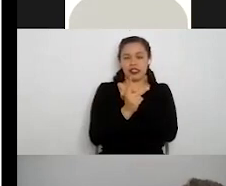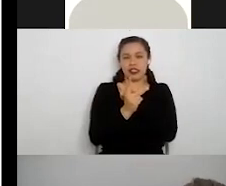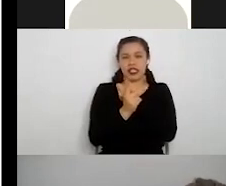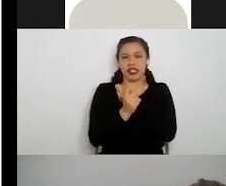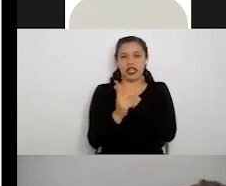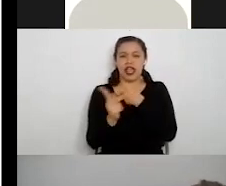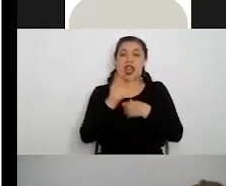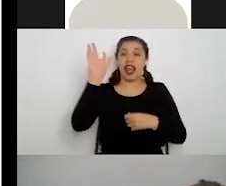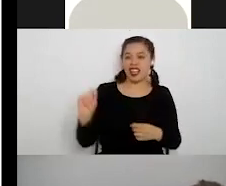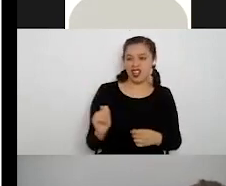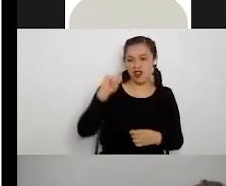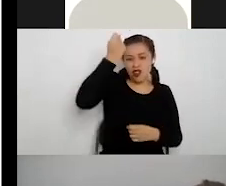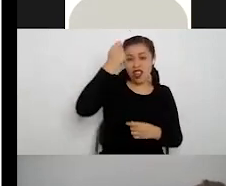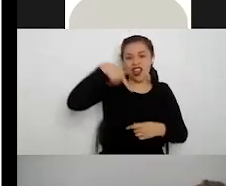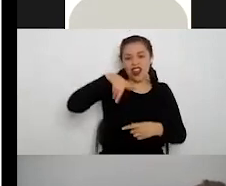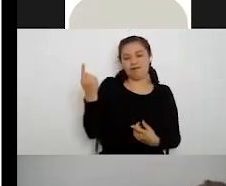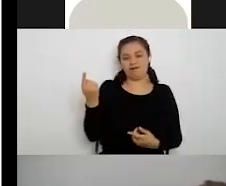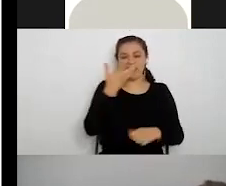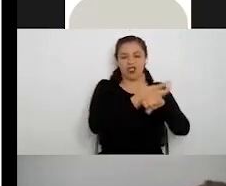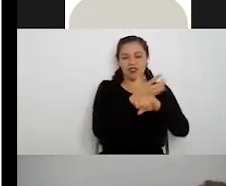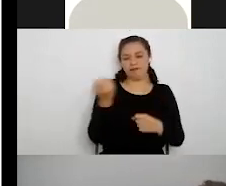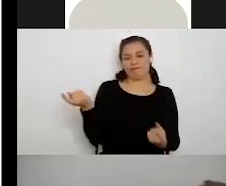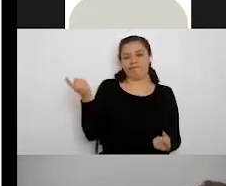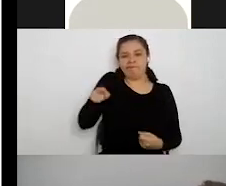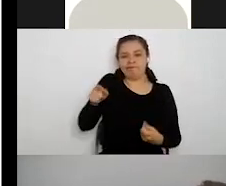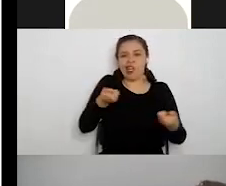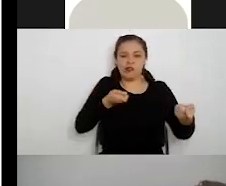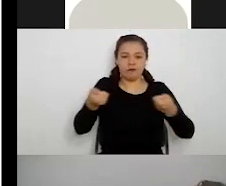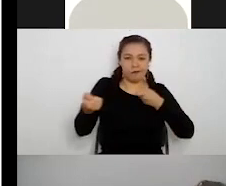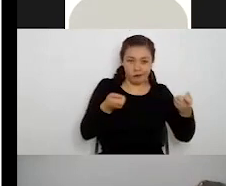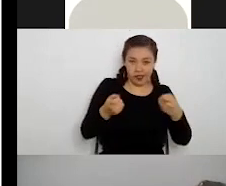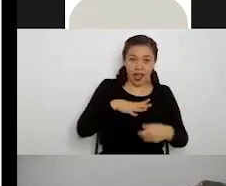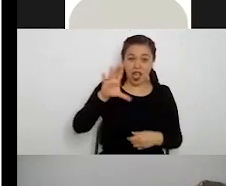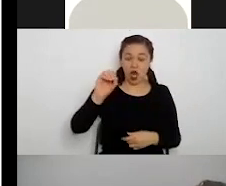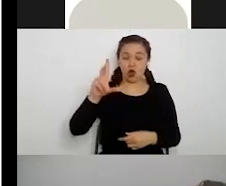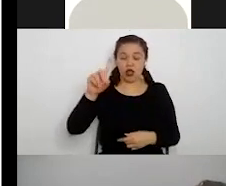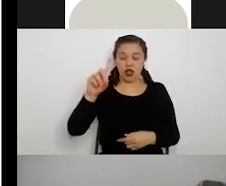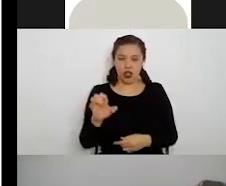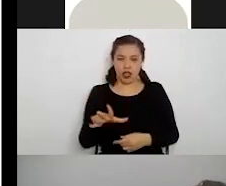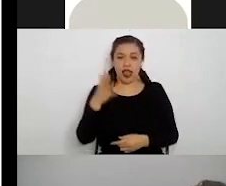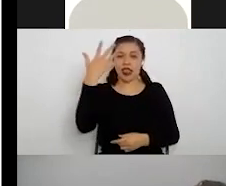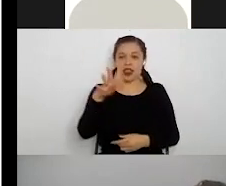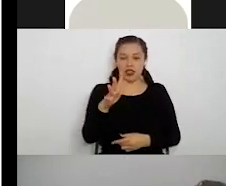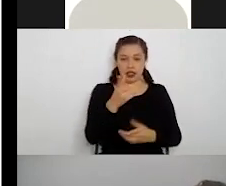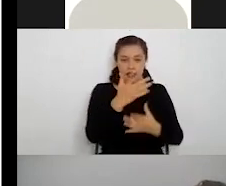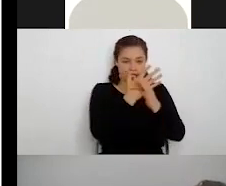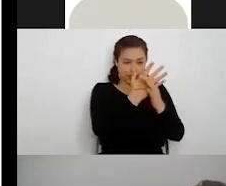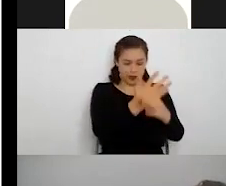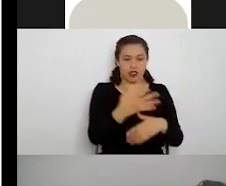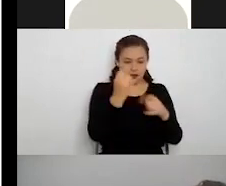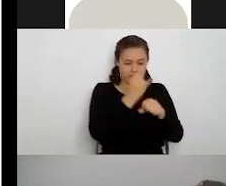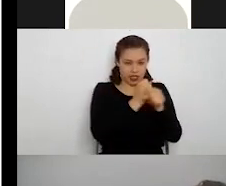la tecnología. Ahí hay un estudio de la OCDE que dice que de las 10 universidades de ciencias,